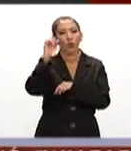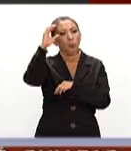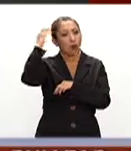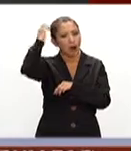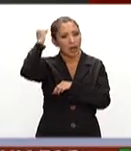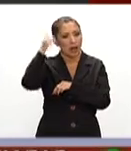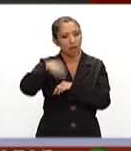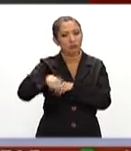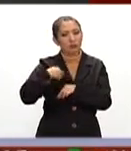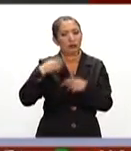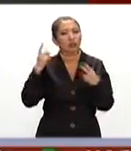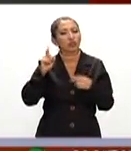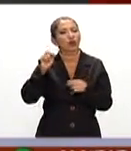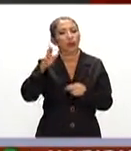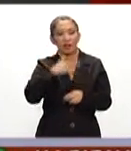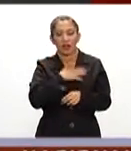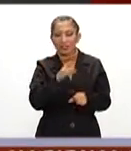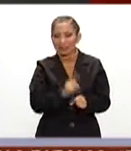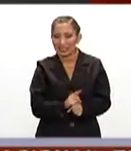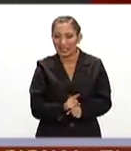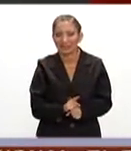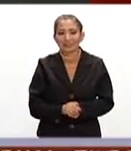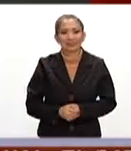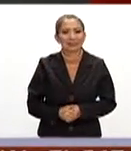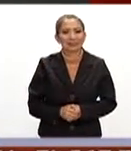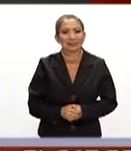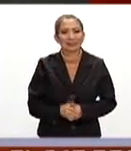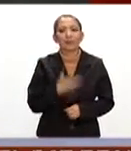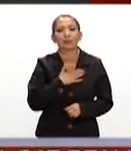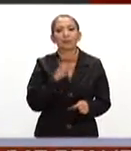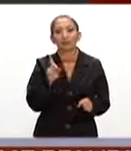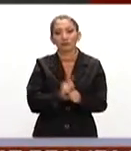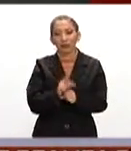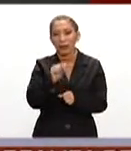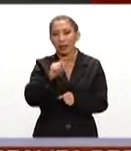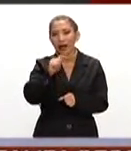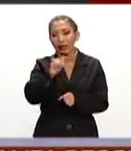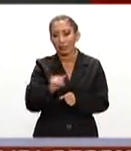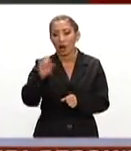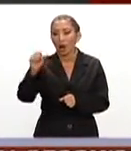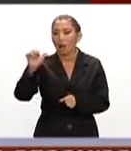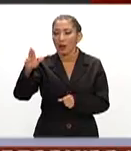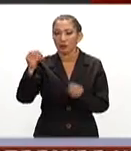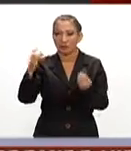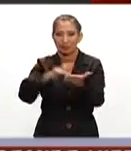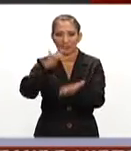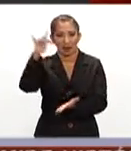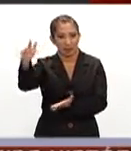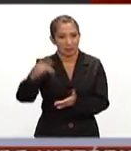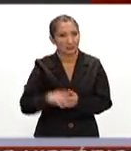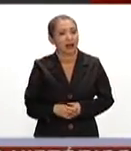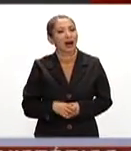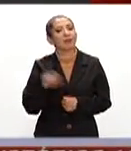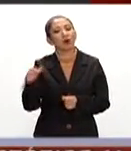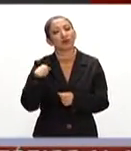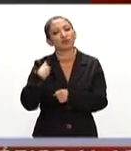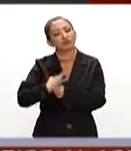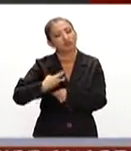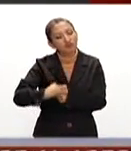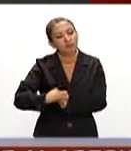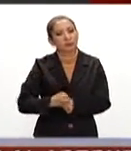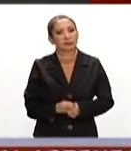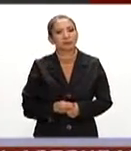Morelos. Doctora, antes que nada, muy buenos días, doctora. Muy buenos días, Patti y Omar. Muchísimas gracias por la